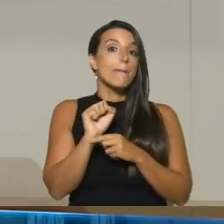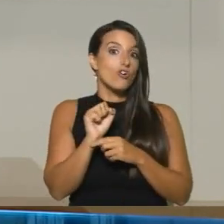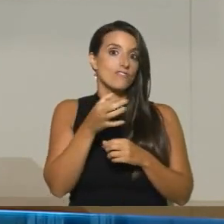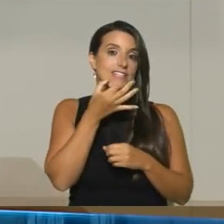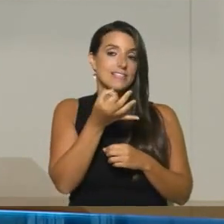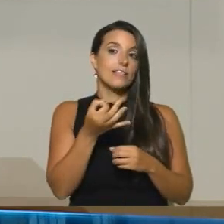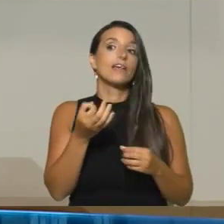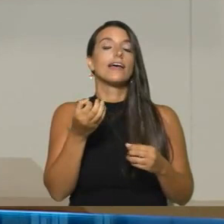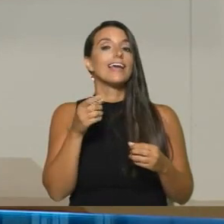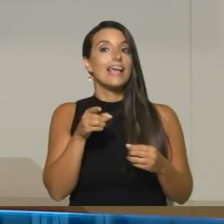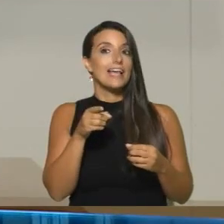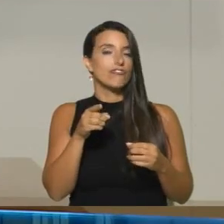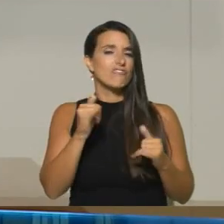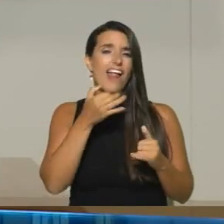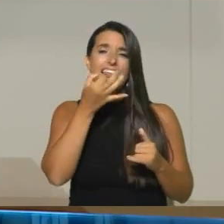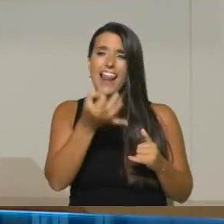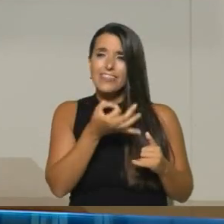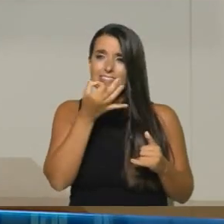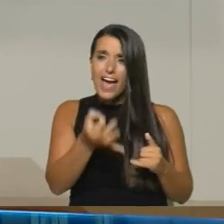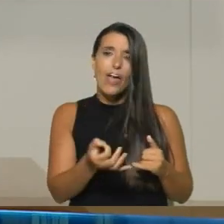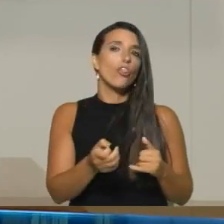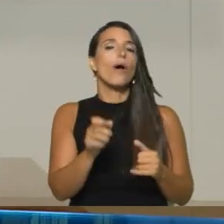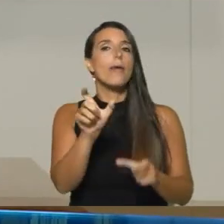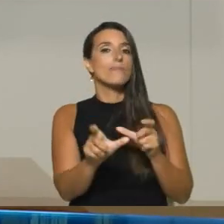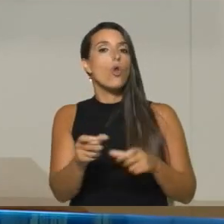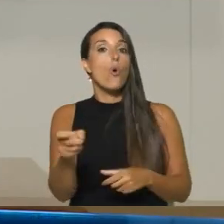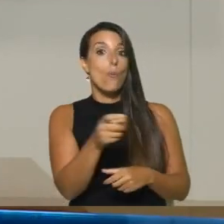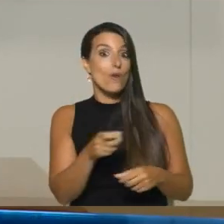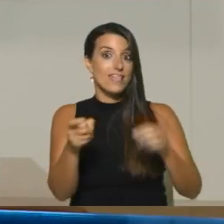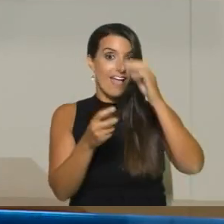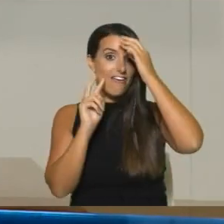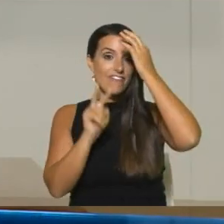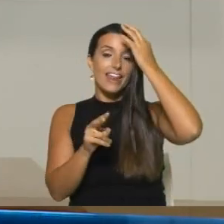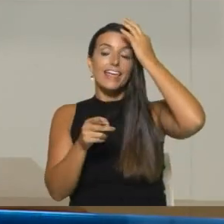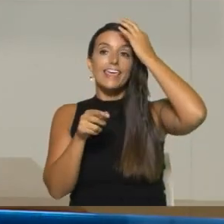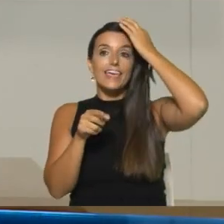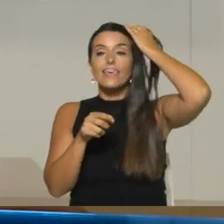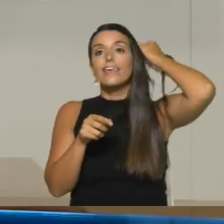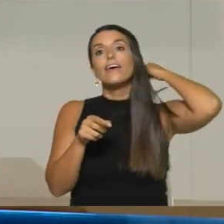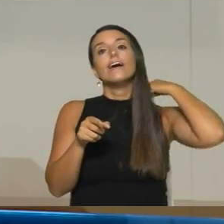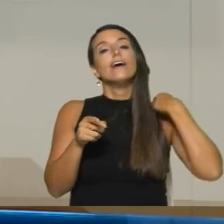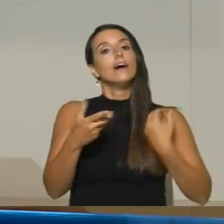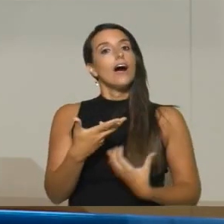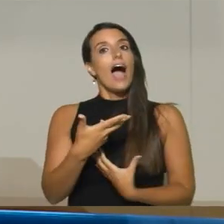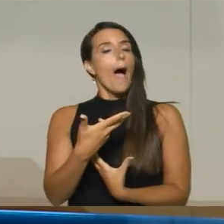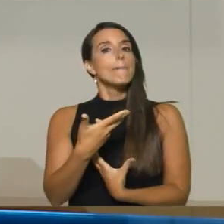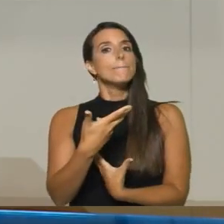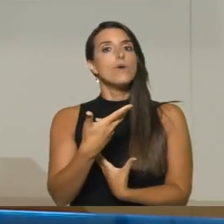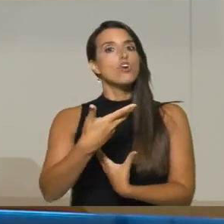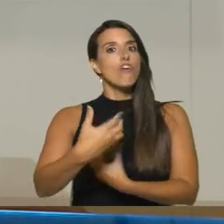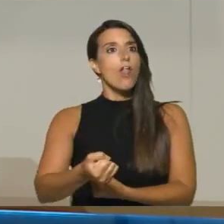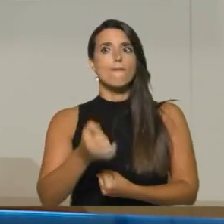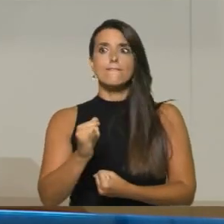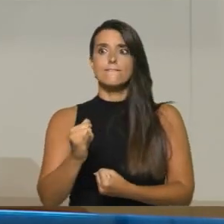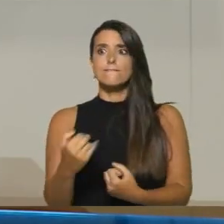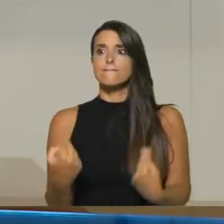popular eso está relatado incluso comunistas en lo que vamos a ver apoyar abiertamente al levantamiento